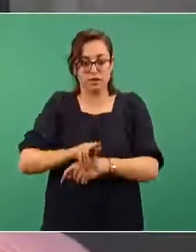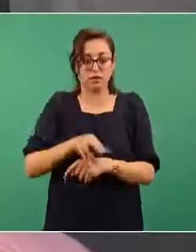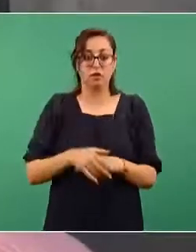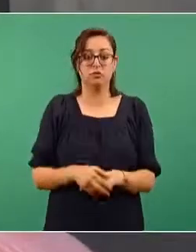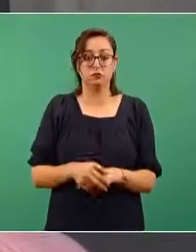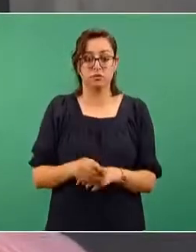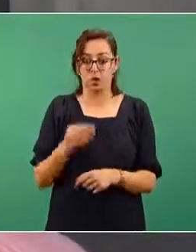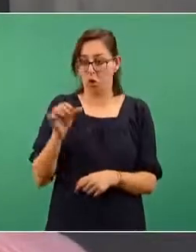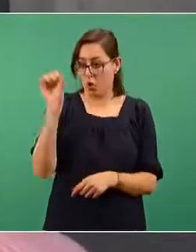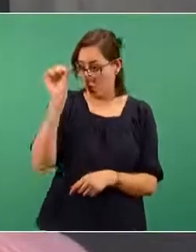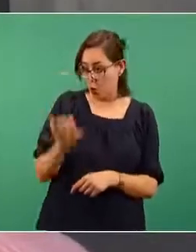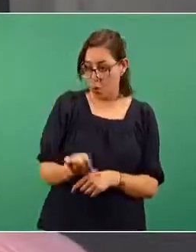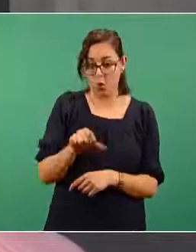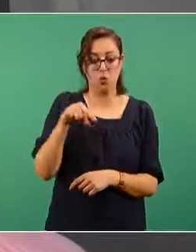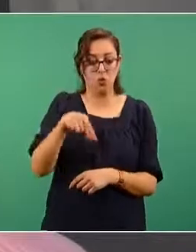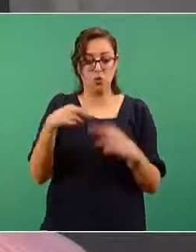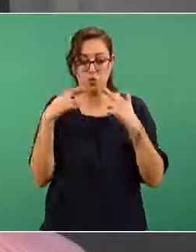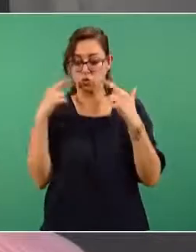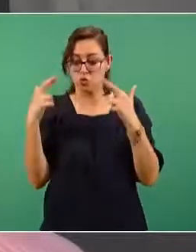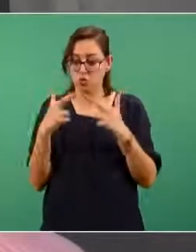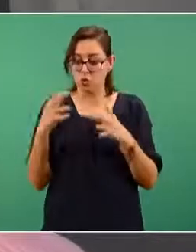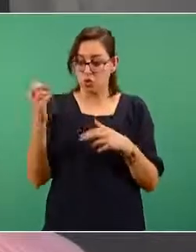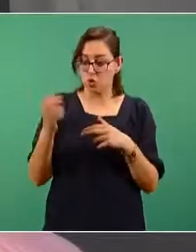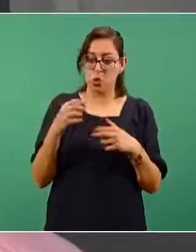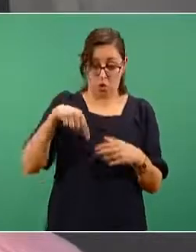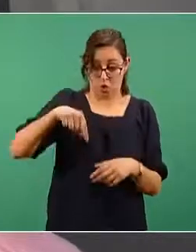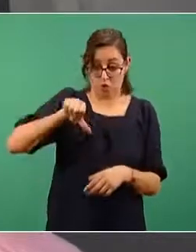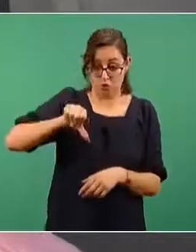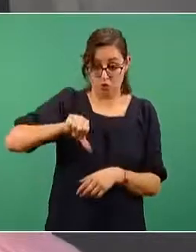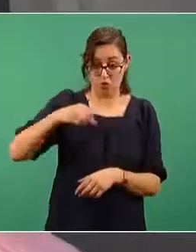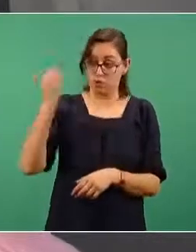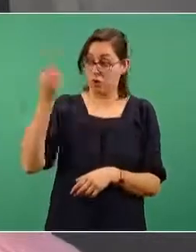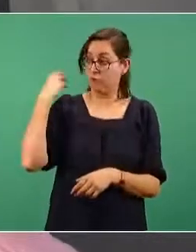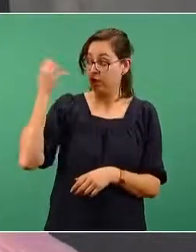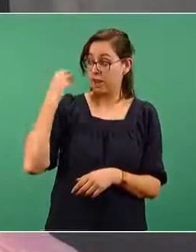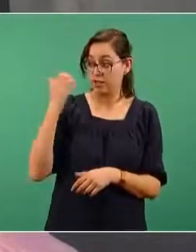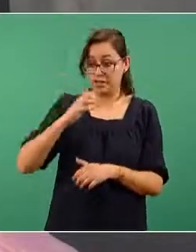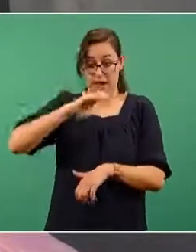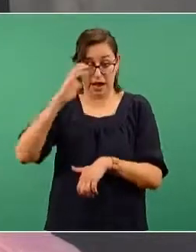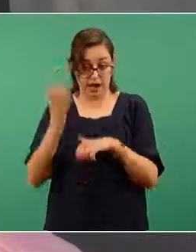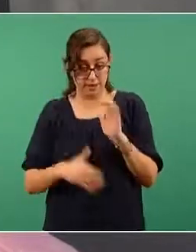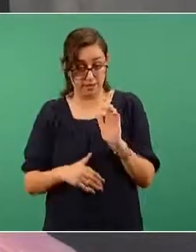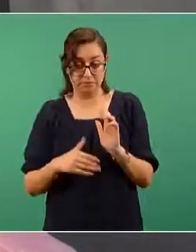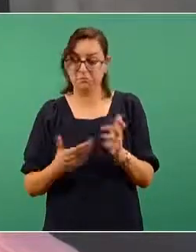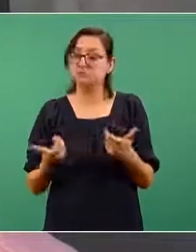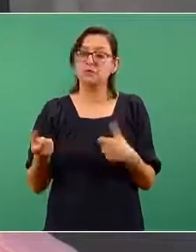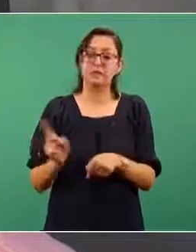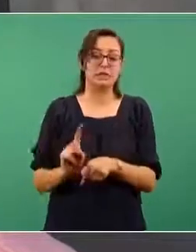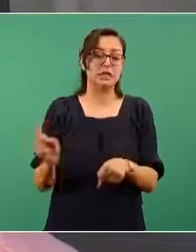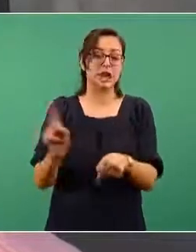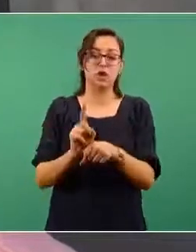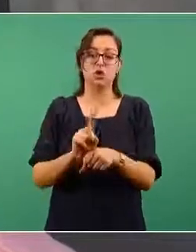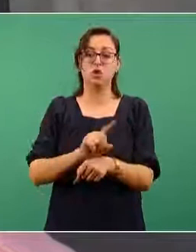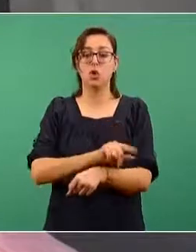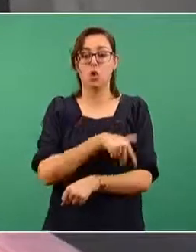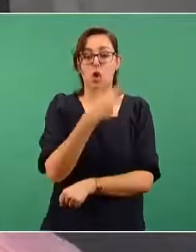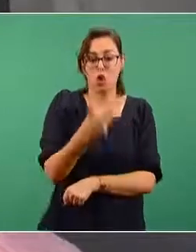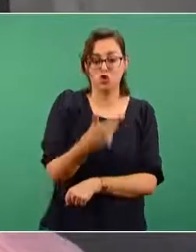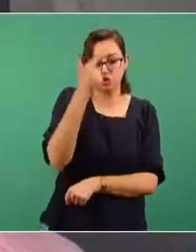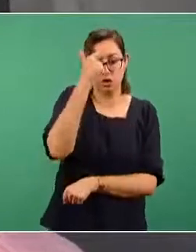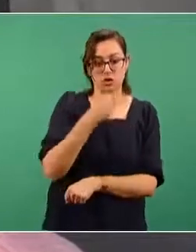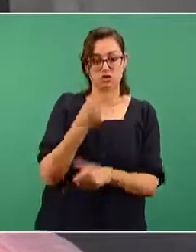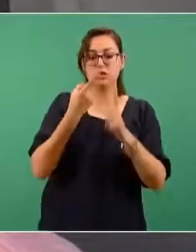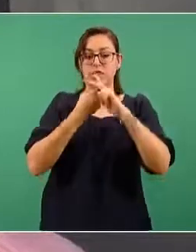reunión diaria de las 8 de la noche con todo el personal que participa en la coordinación por parte del Gobierno federal en